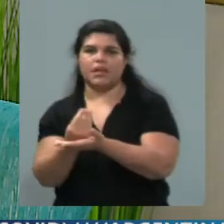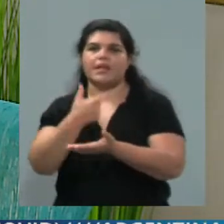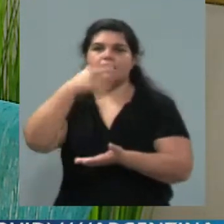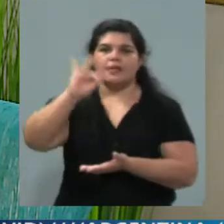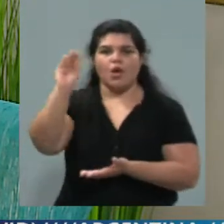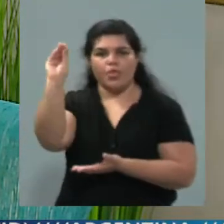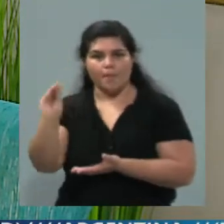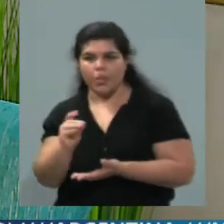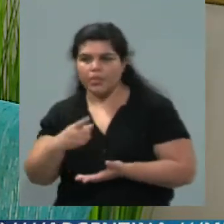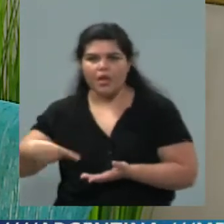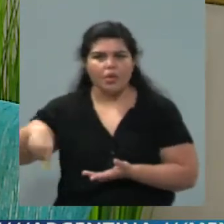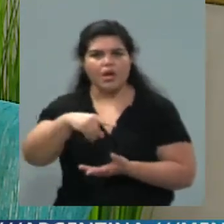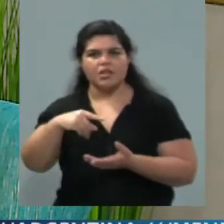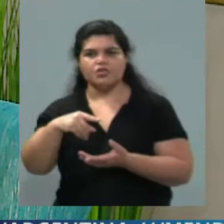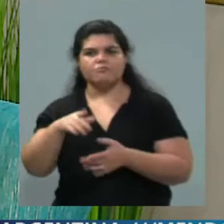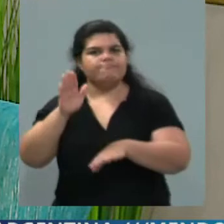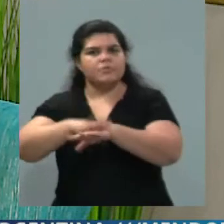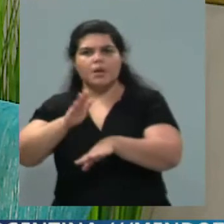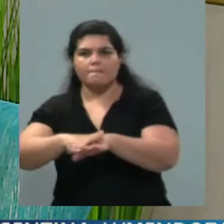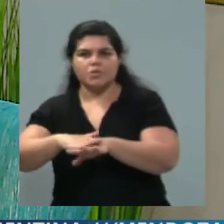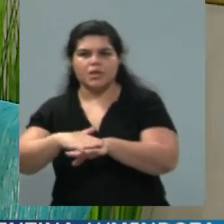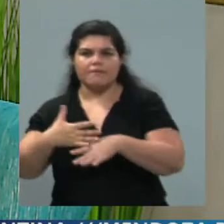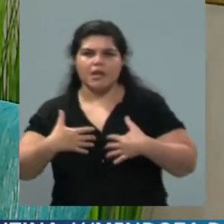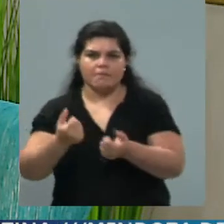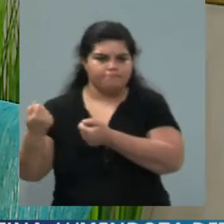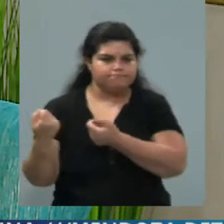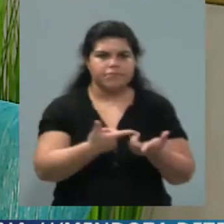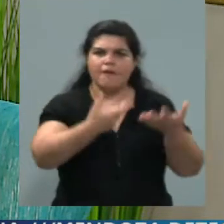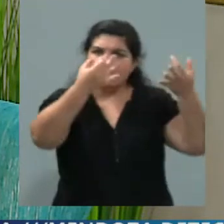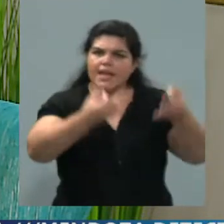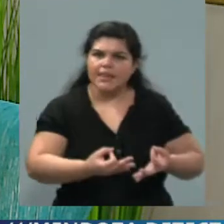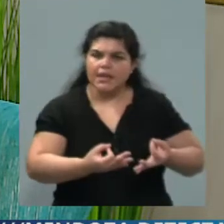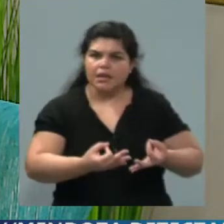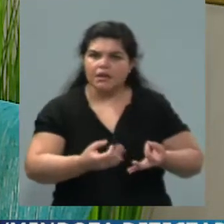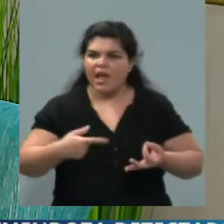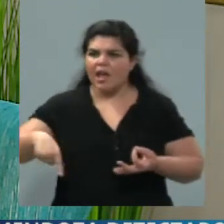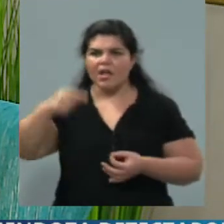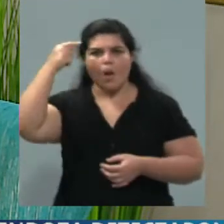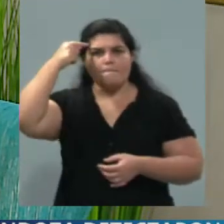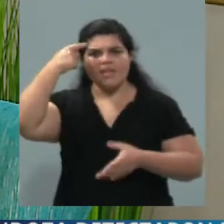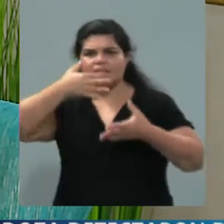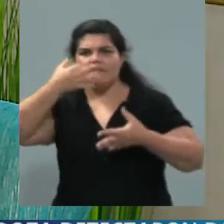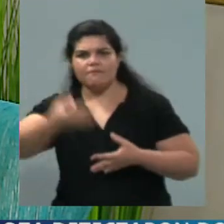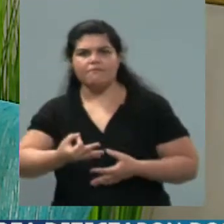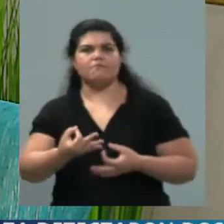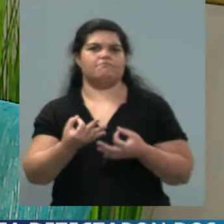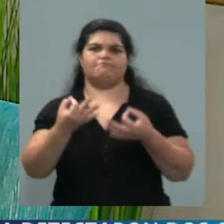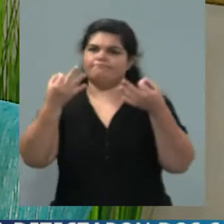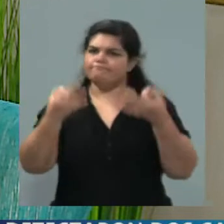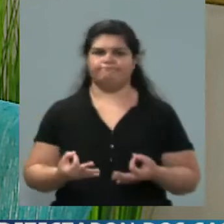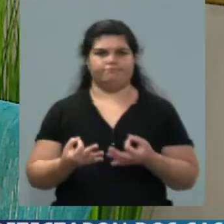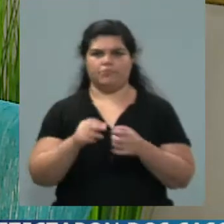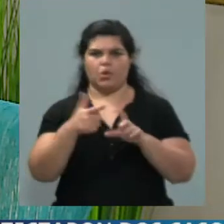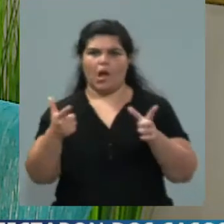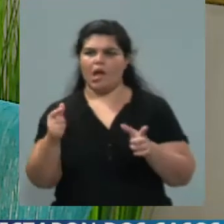darles bienestar, evidentemente no están pensando en cuál es su tarea y cuáles deben ser sus prioridades como funcionarios y funcionarias. Pero